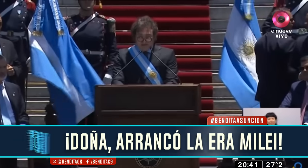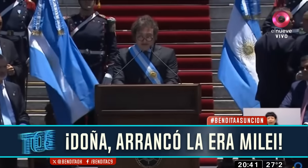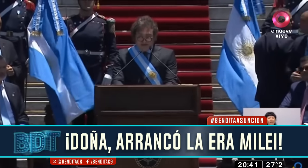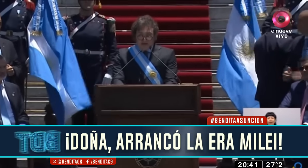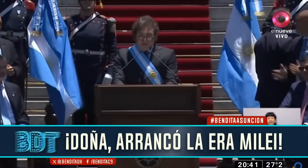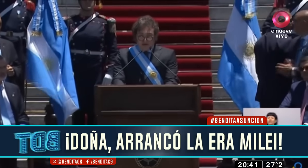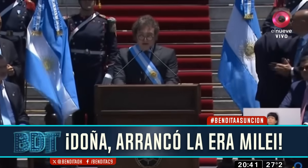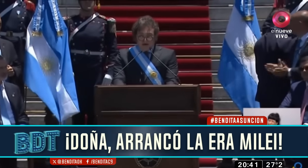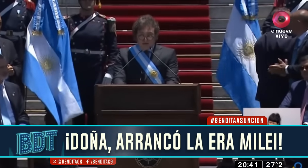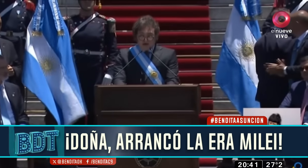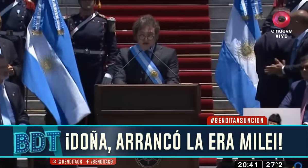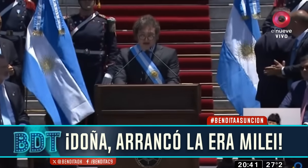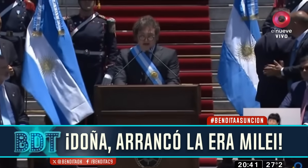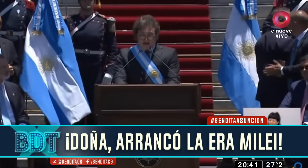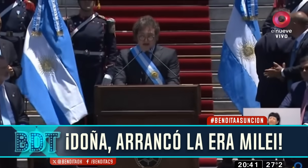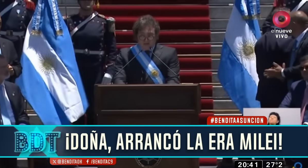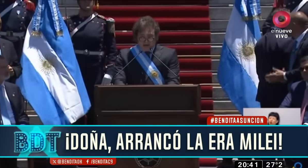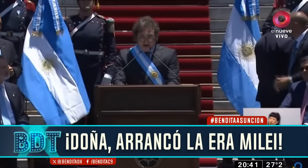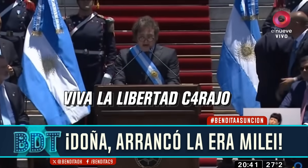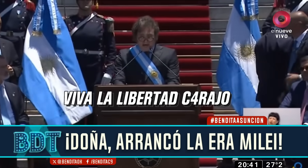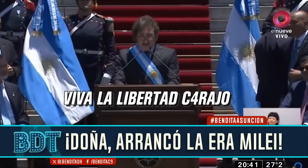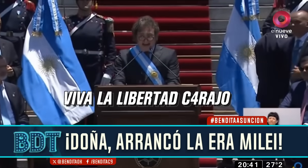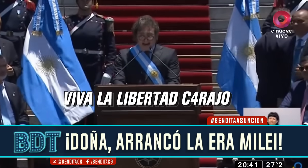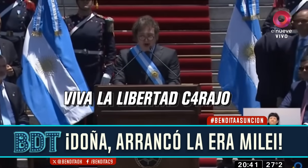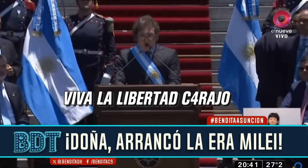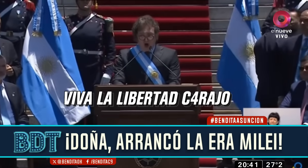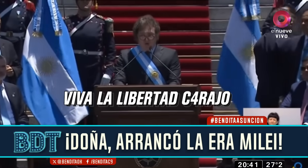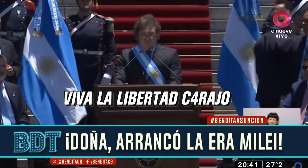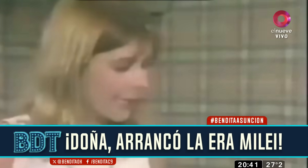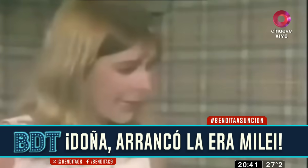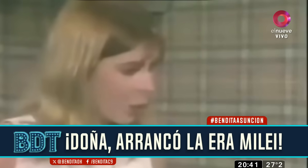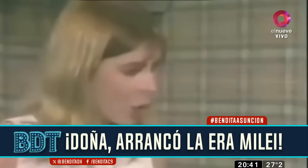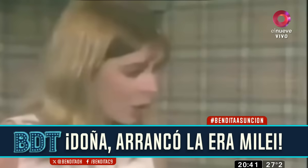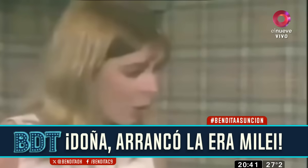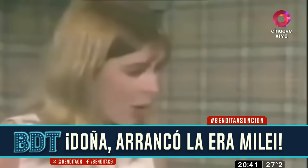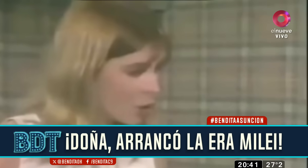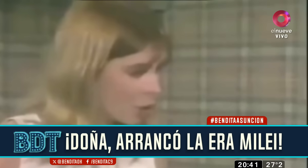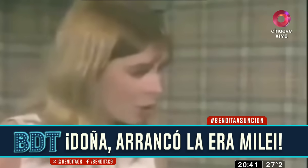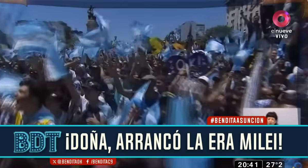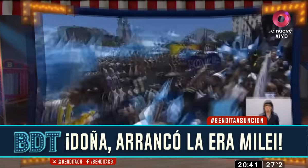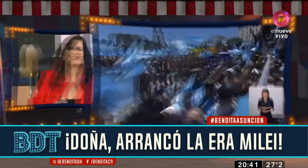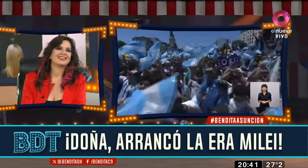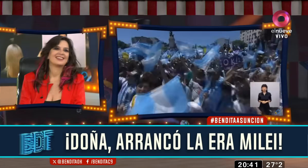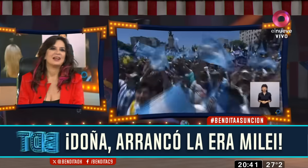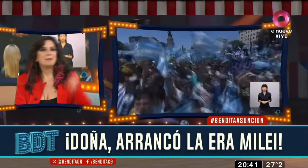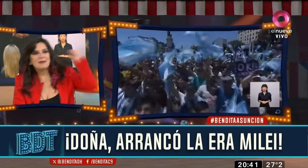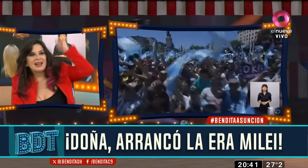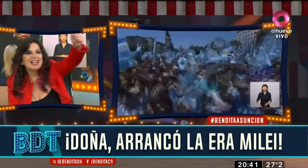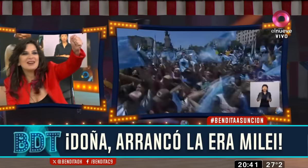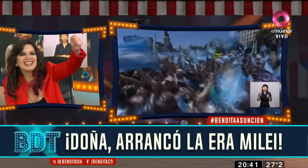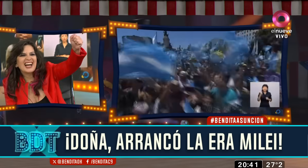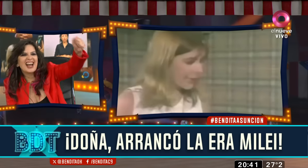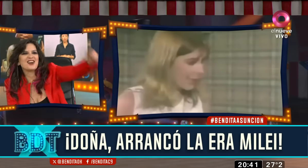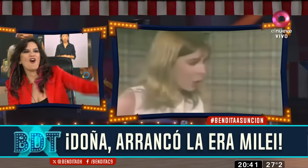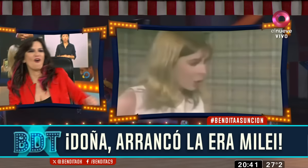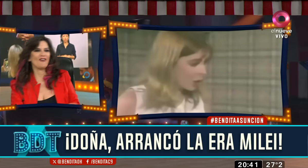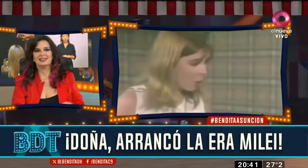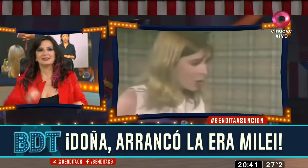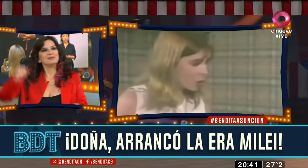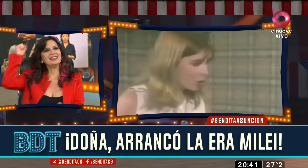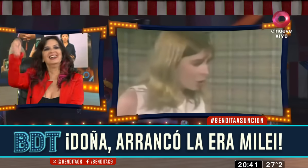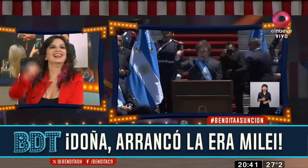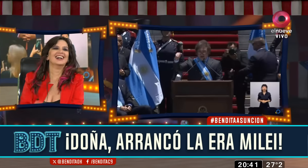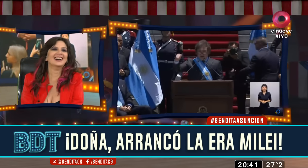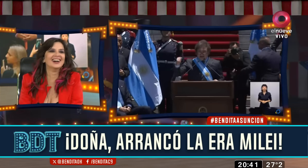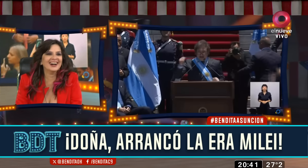Será difícil, pero lo vamos a lograr. ¡Viva la libertad, carajo! ¡Que te recontra, guacho! ¡Viva la libertad, carajo! ¡Que te